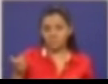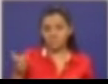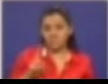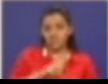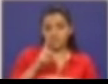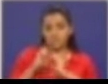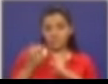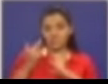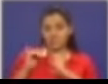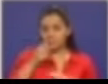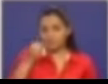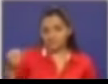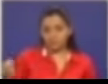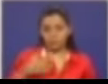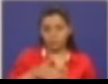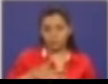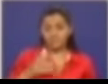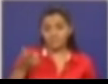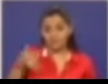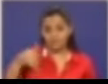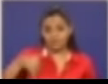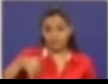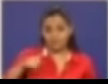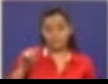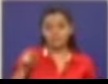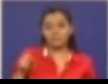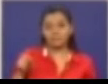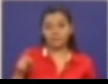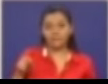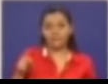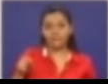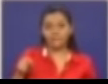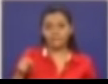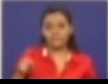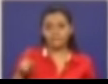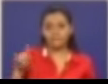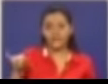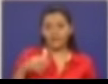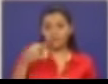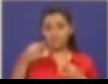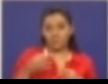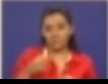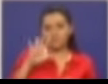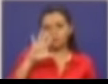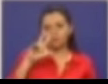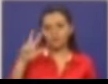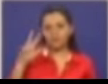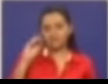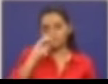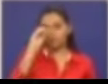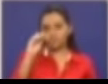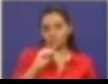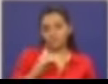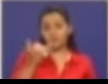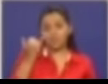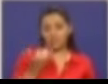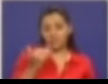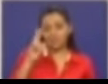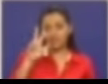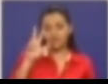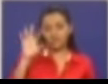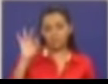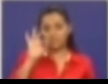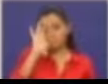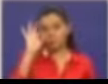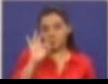Sigamos. Y con eso, antes la informalidad era 53%, ahora es 39%,